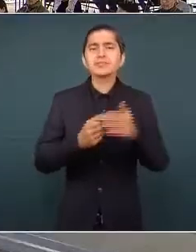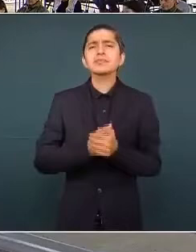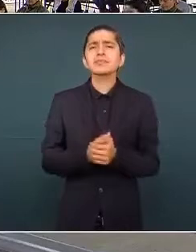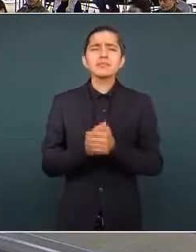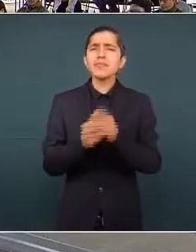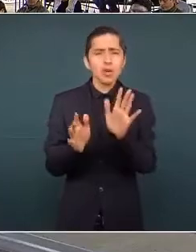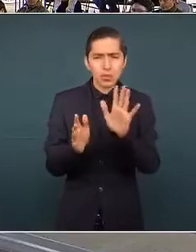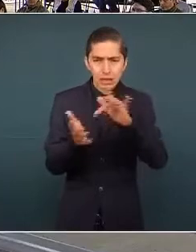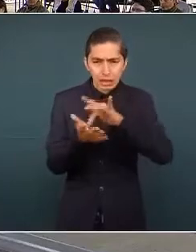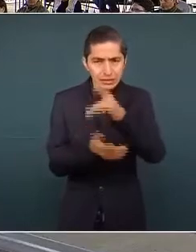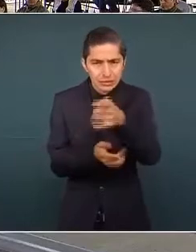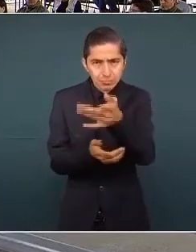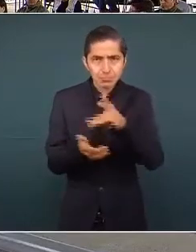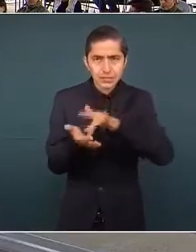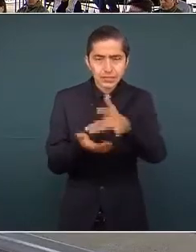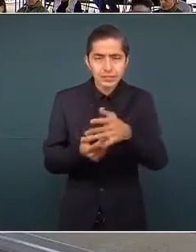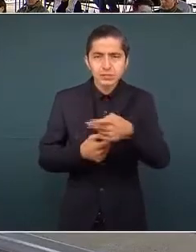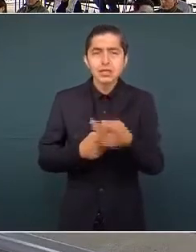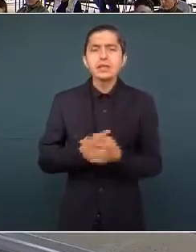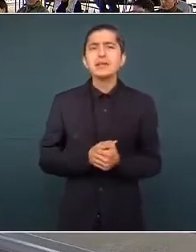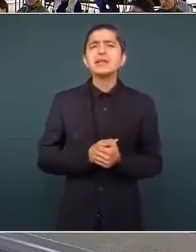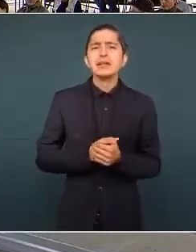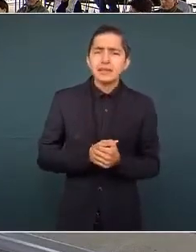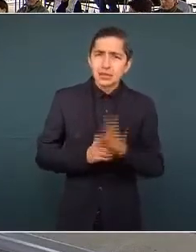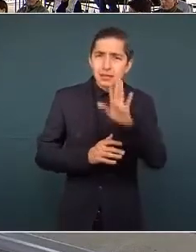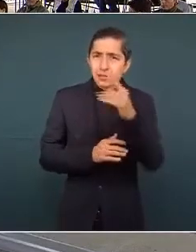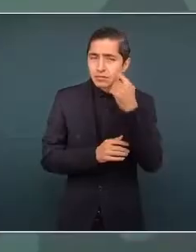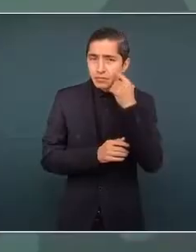gracias a ti. Fíjate que desde